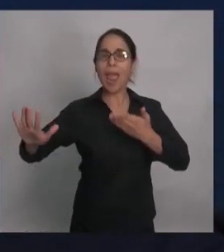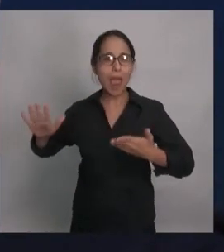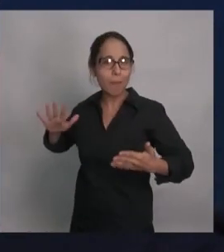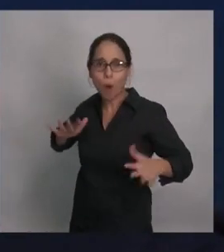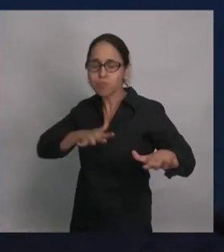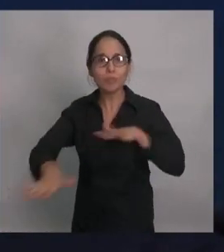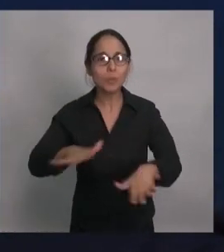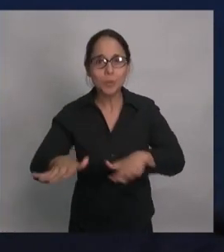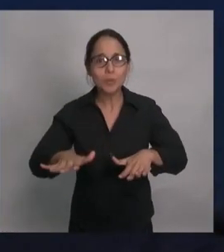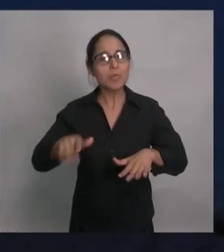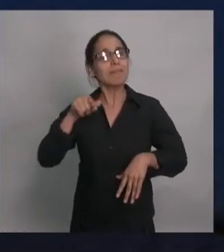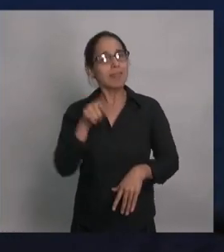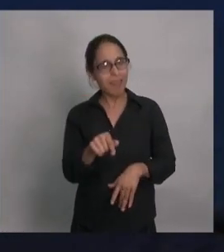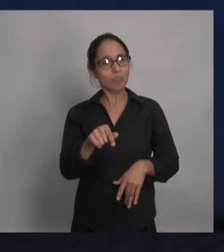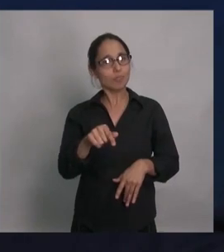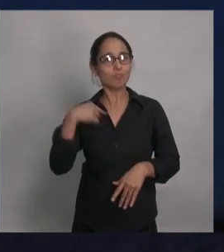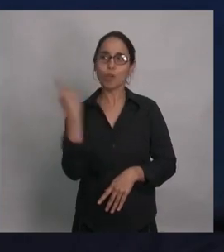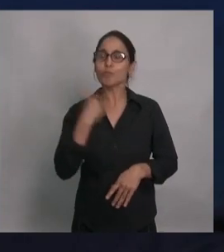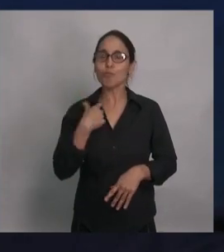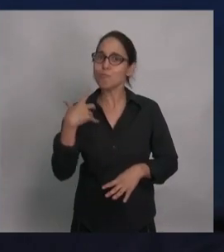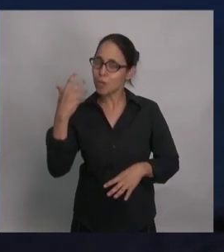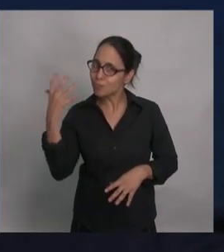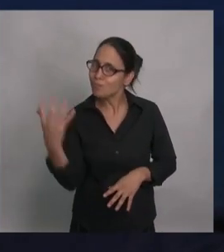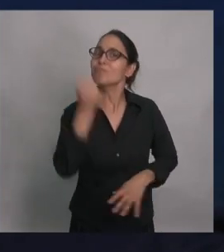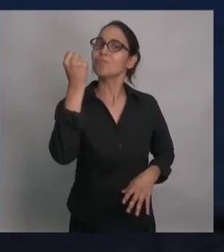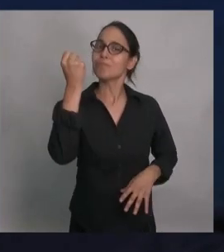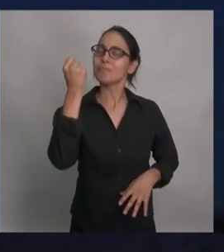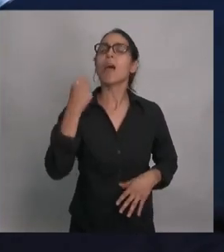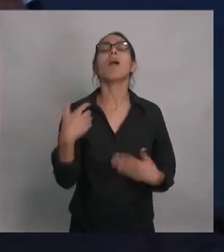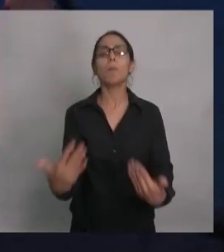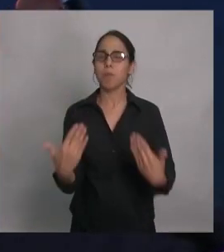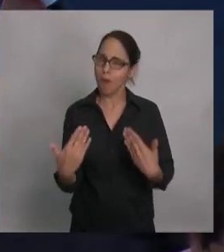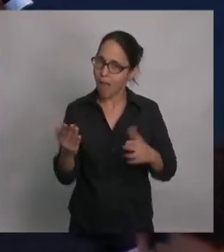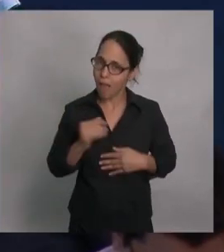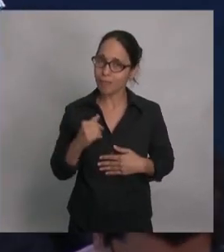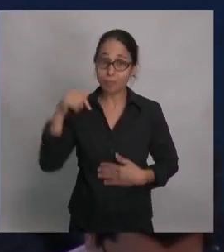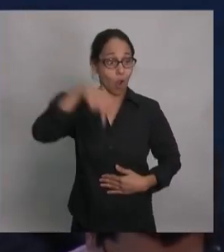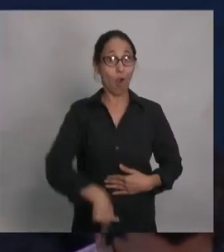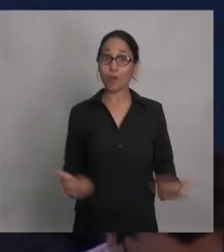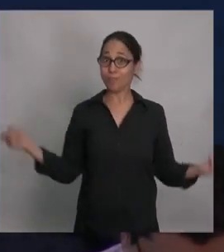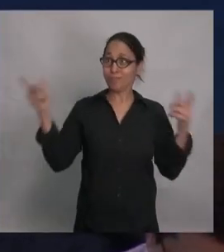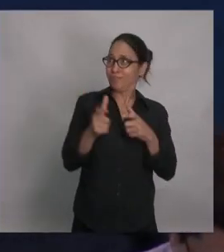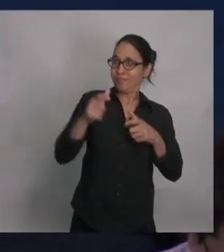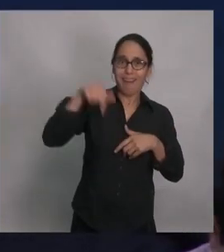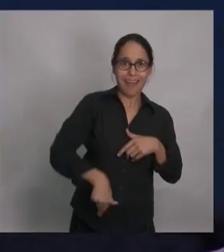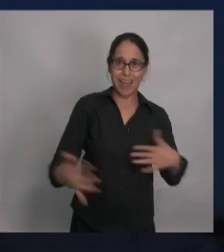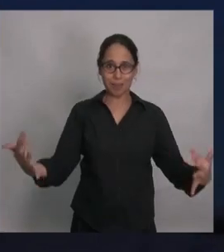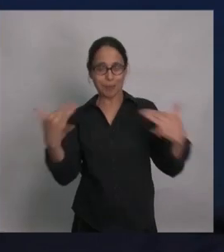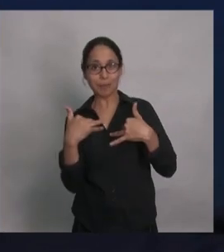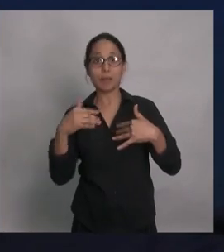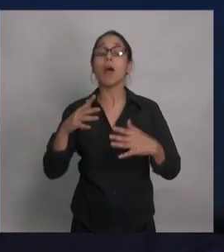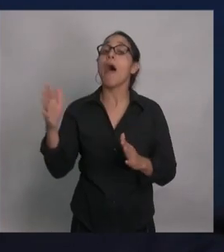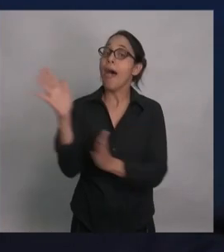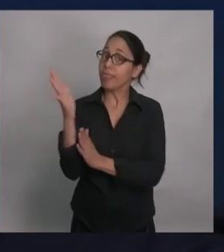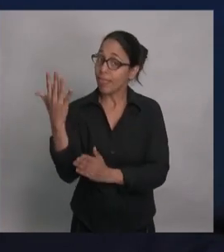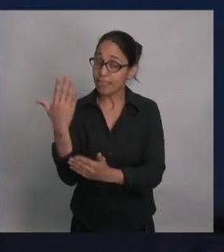moverlas con fuerza y eso es lo que se logró y se puede. Hoy día estamos reunidos acá, cuando la derecha va avanzando en